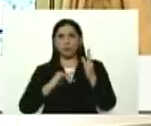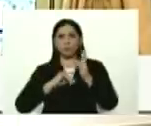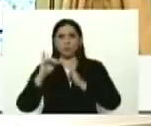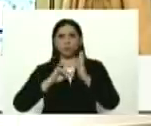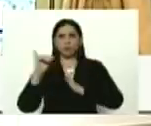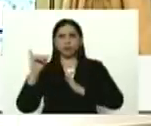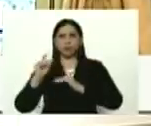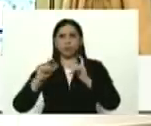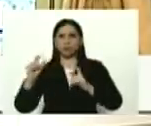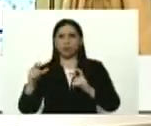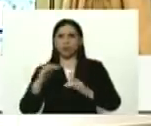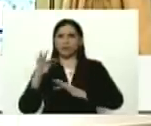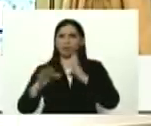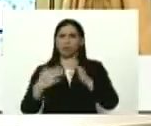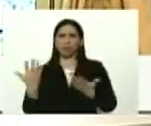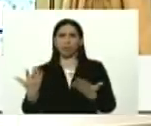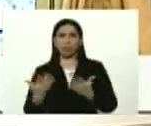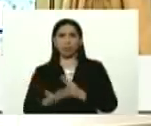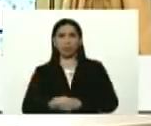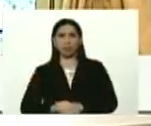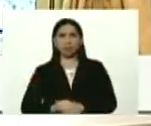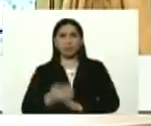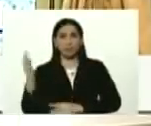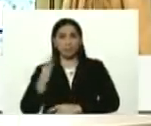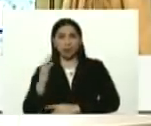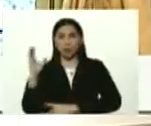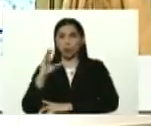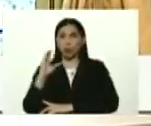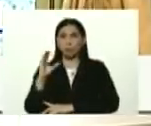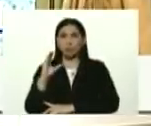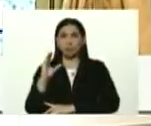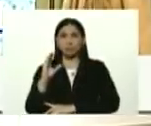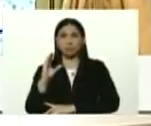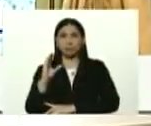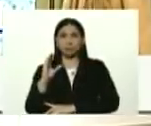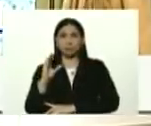casos que regresan de Colombia